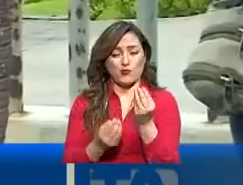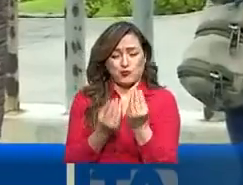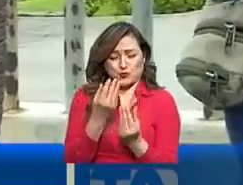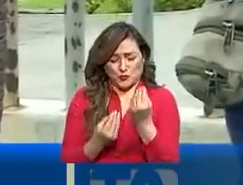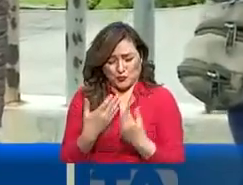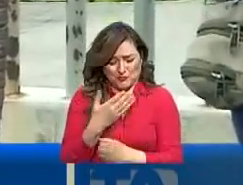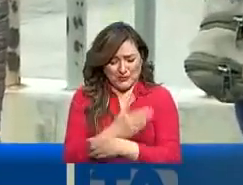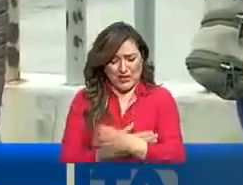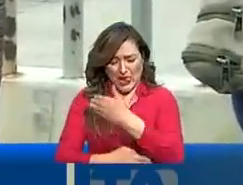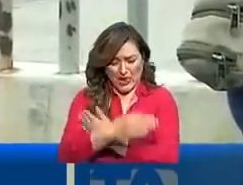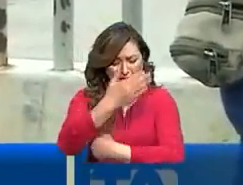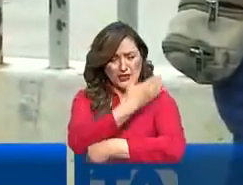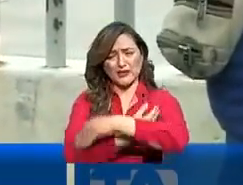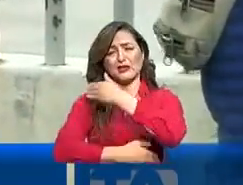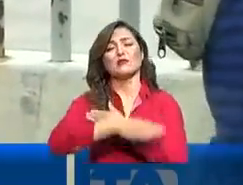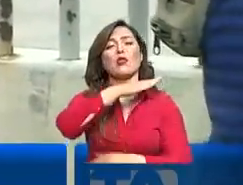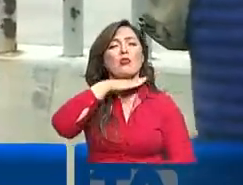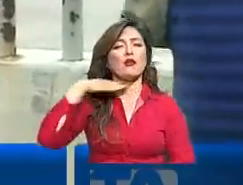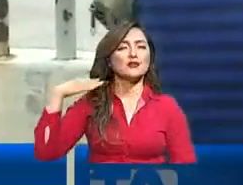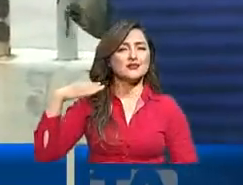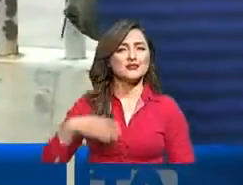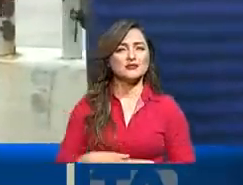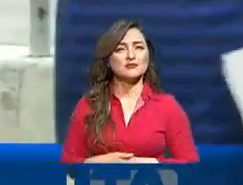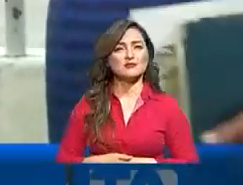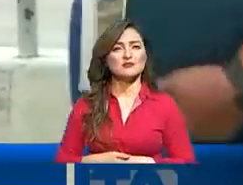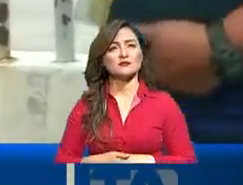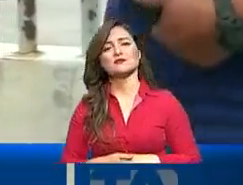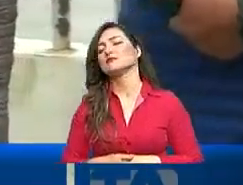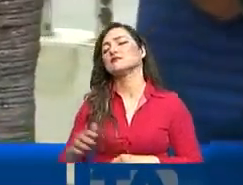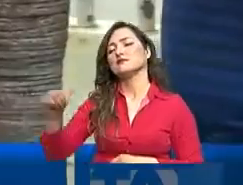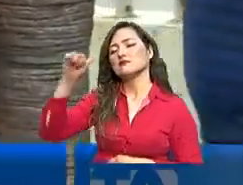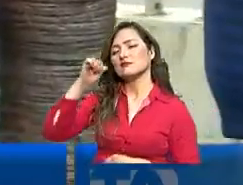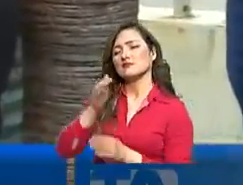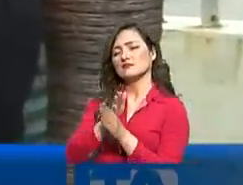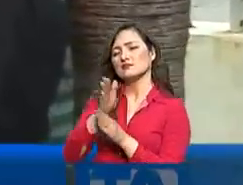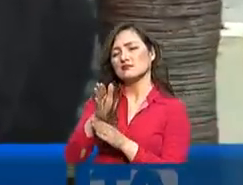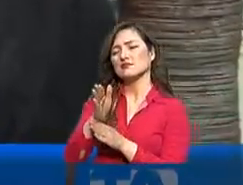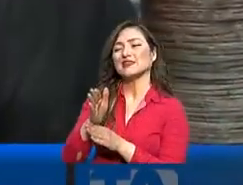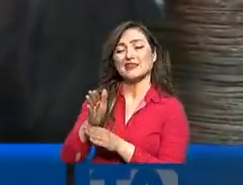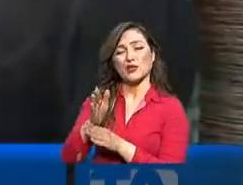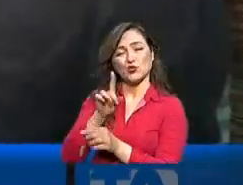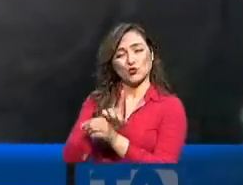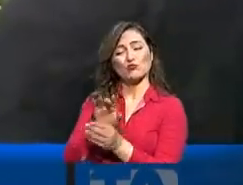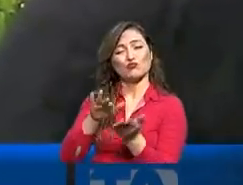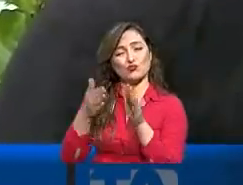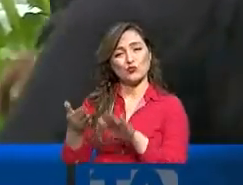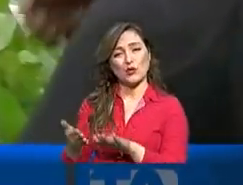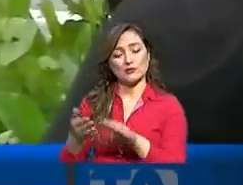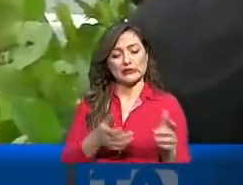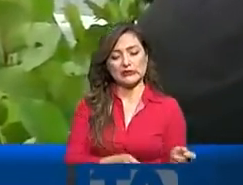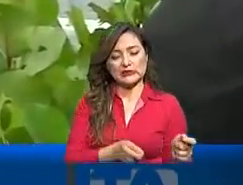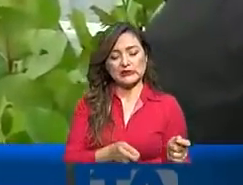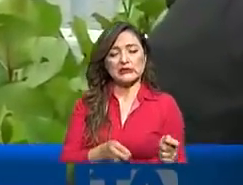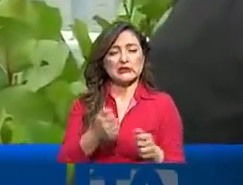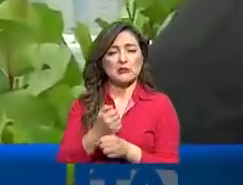algunos desmembrados y otros decapitados. Pero ayer los peritos de criminalística lograron levantar los cuerpos en base